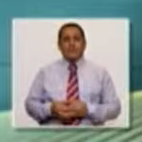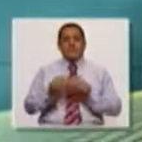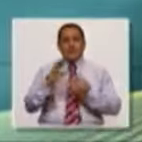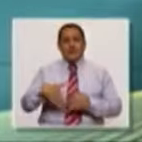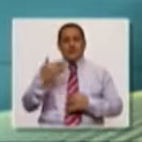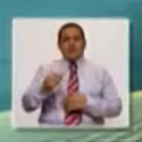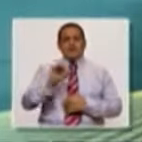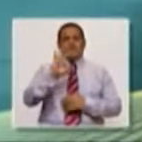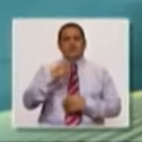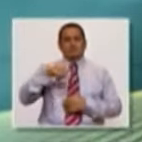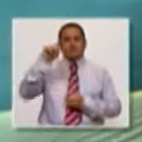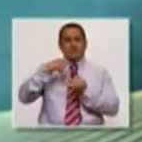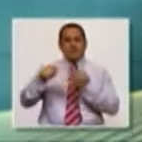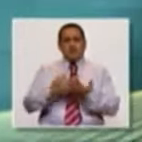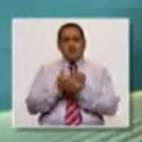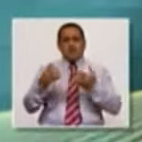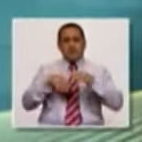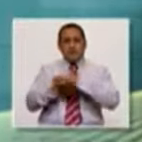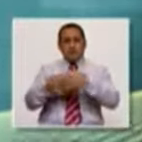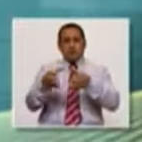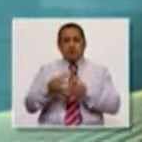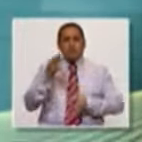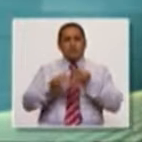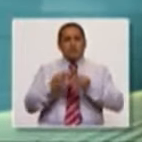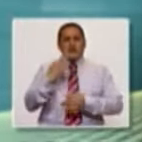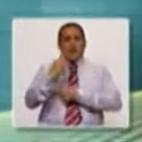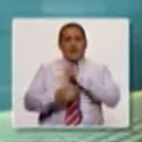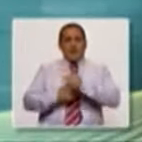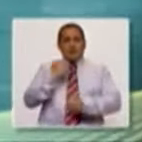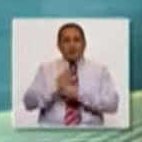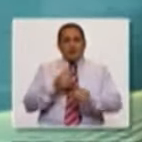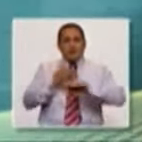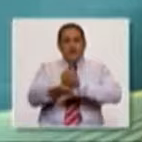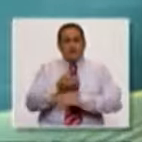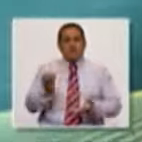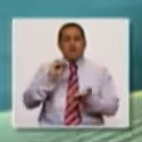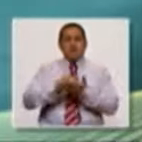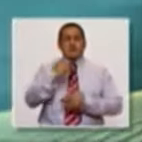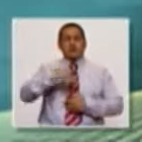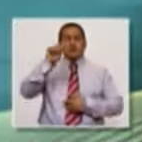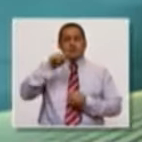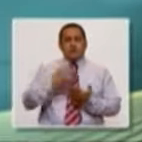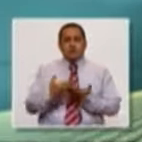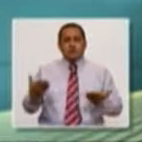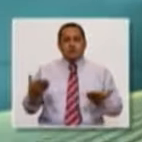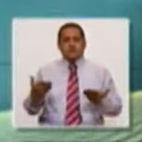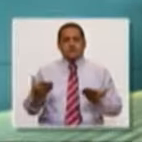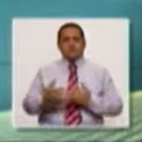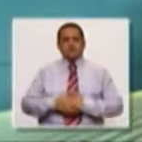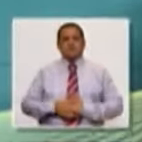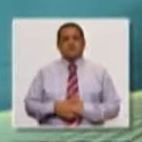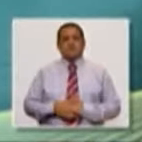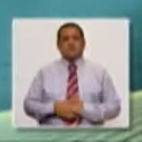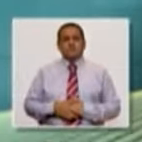Existen 3 millones de casos en el Poder Judicial y cada año ingresa 1 millón nuevo de casos.